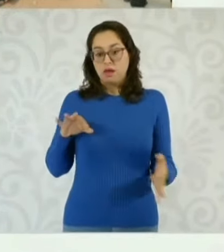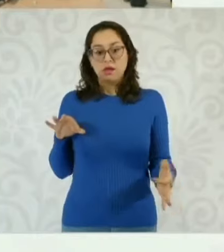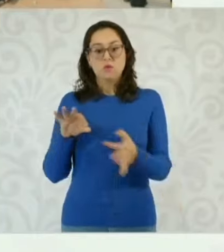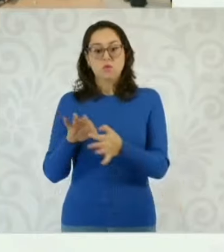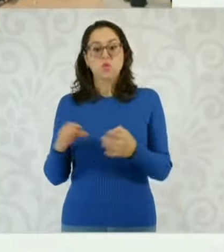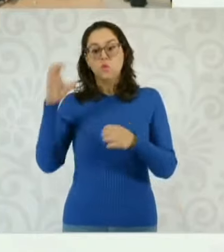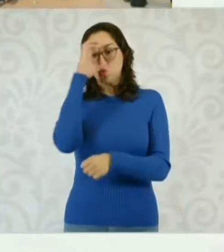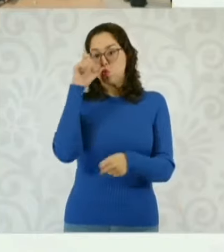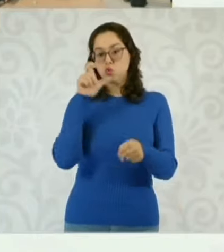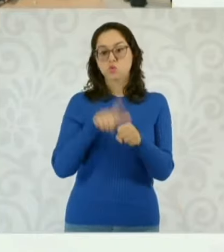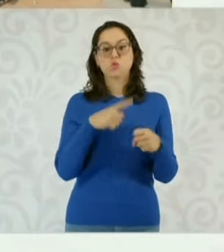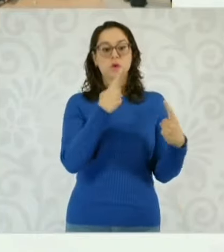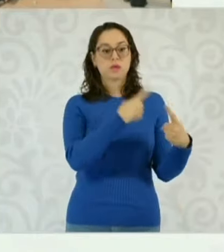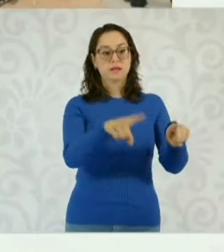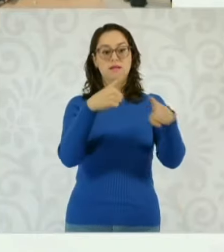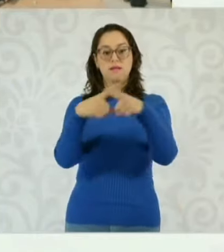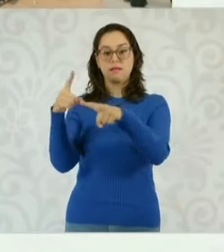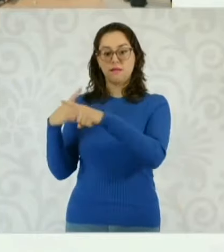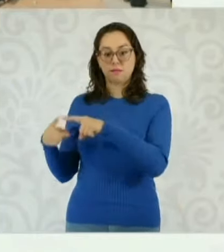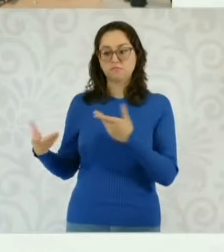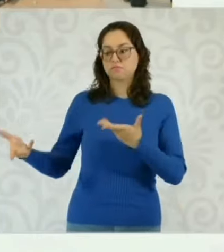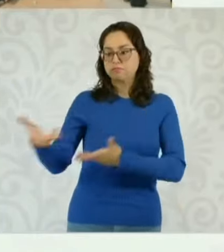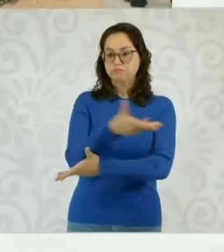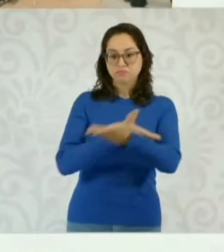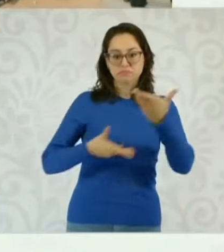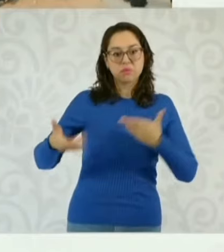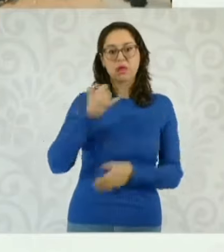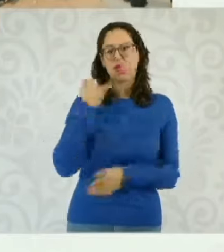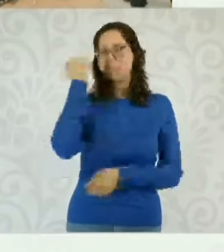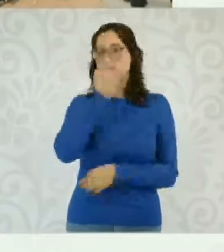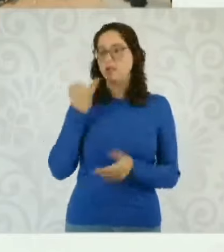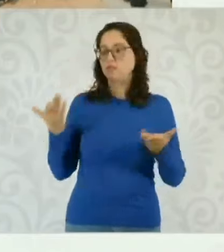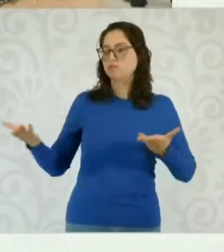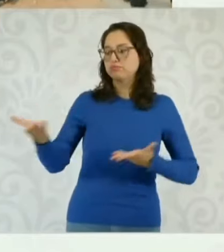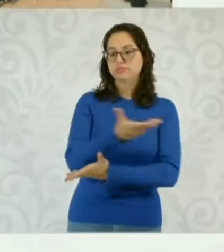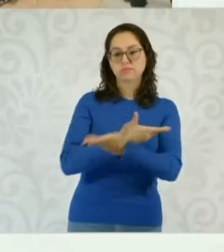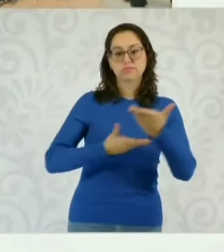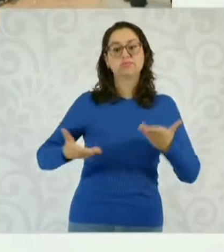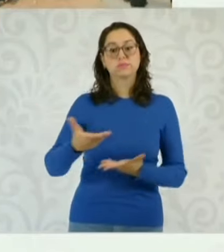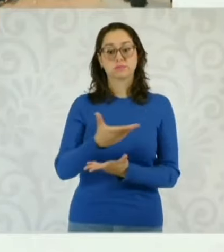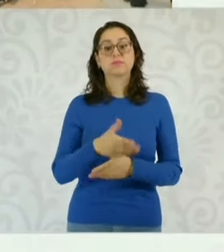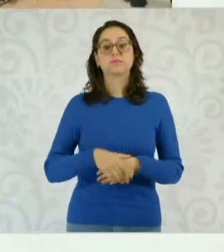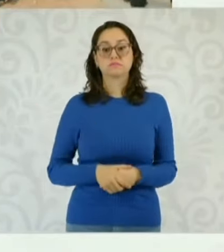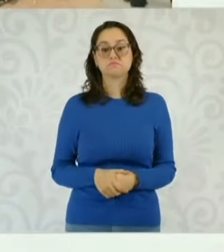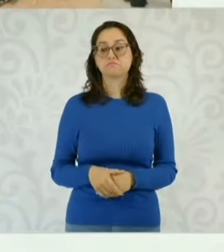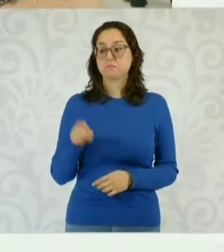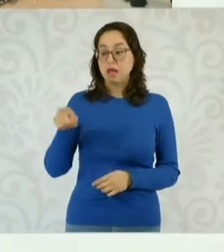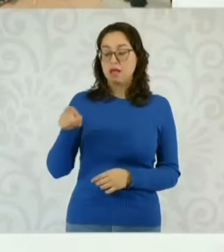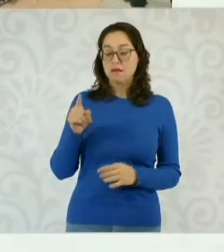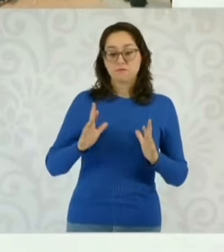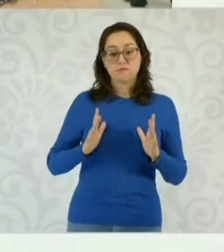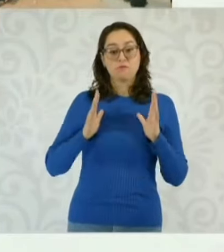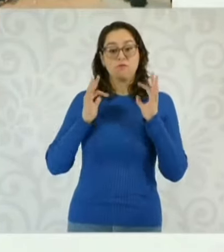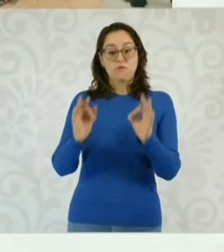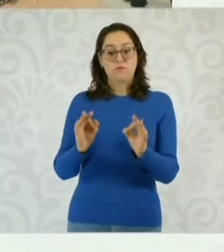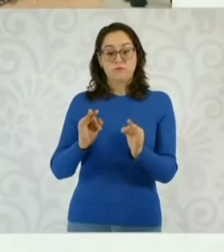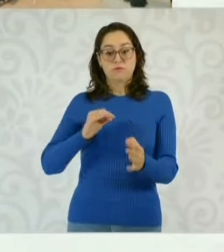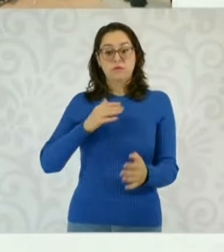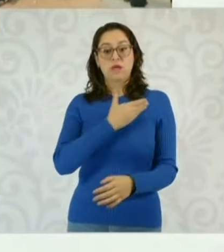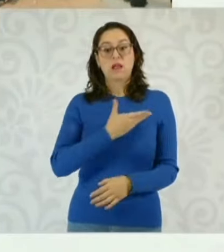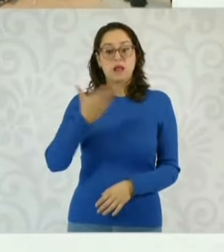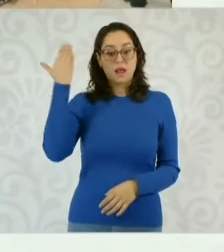la pluriculturalidad, la interculturalidad y el plurilingüismo fue creado también mediante